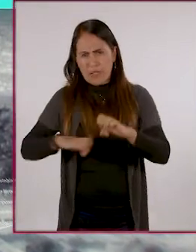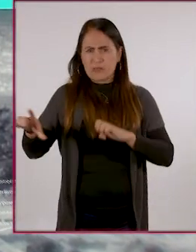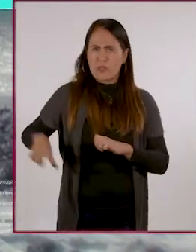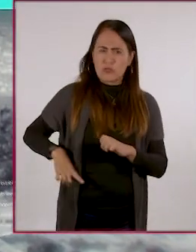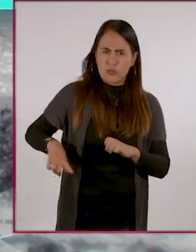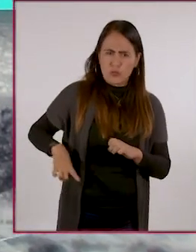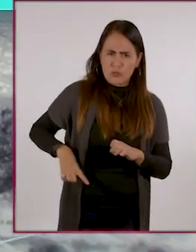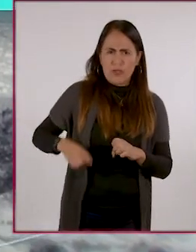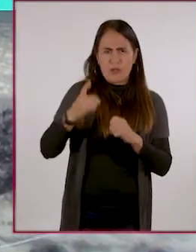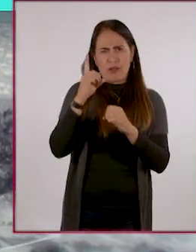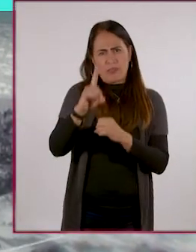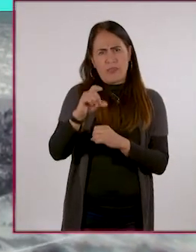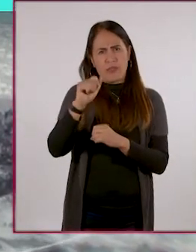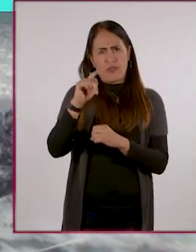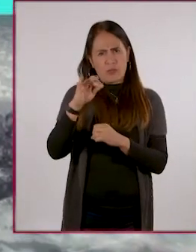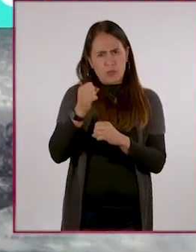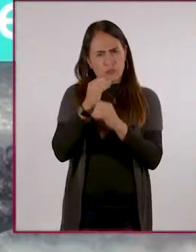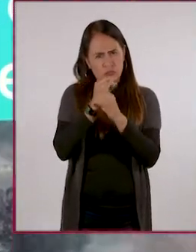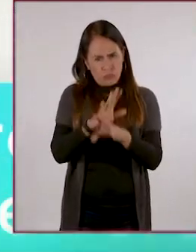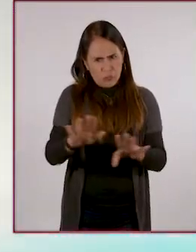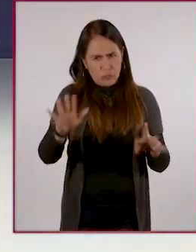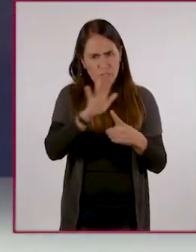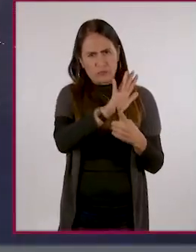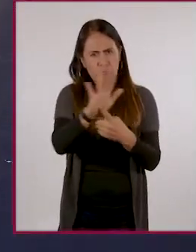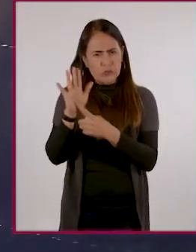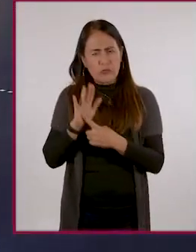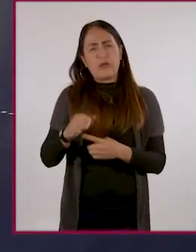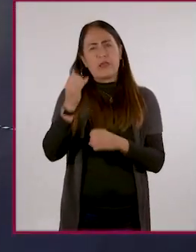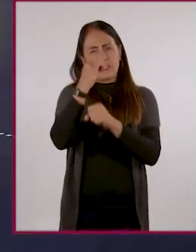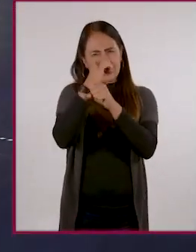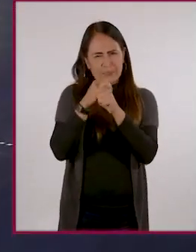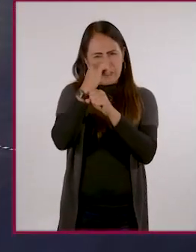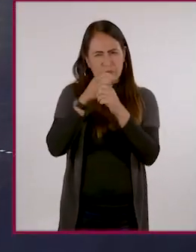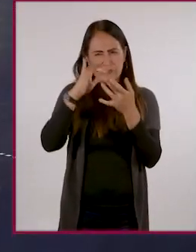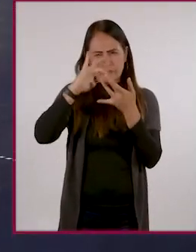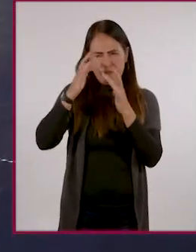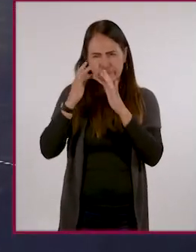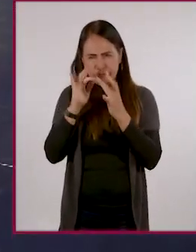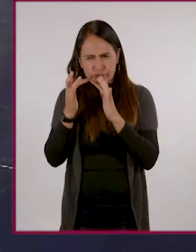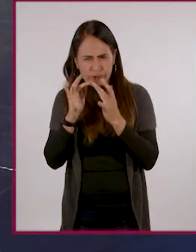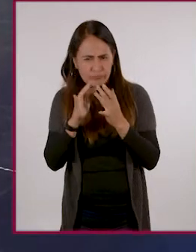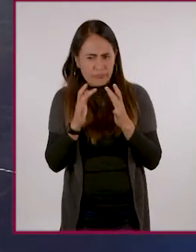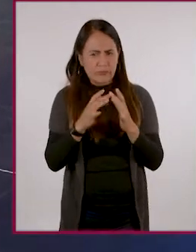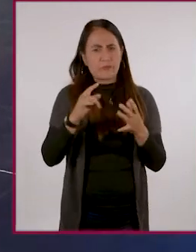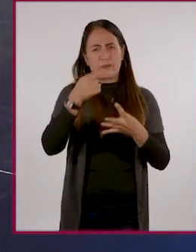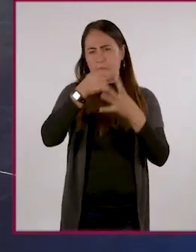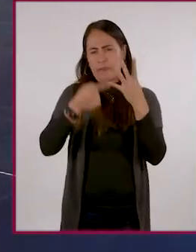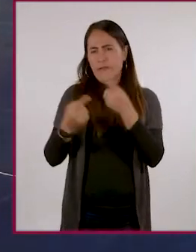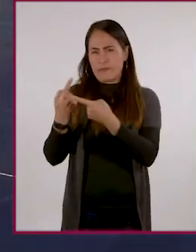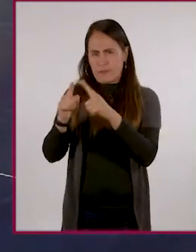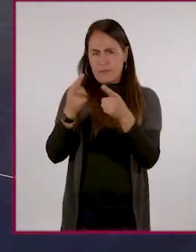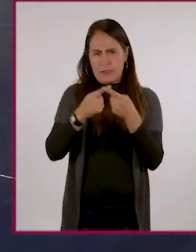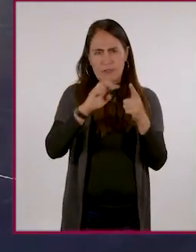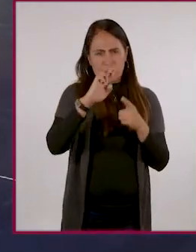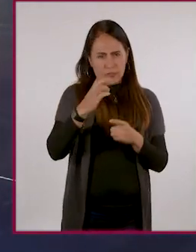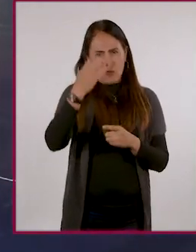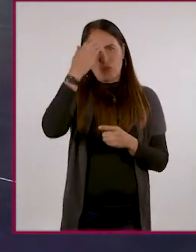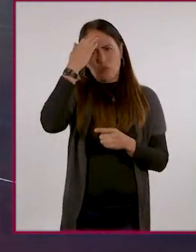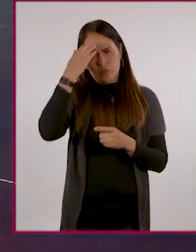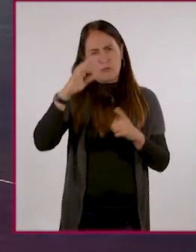para empresas y gobierno, como MapPoint i3, análisis de redes sociales, web